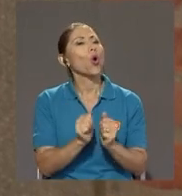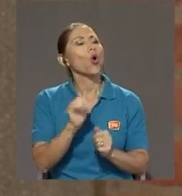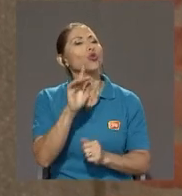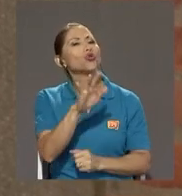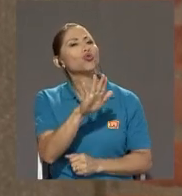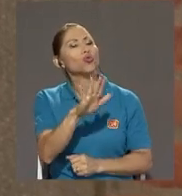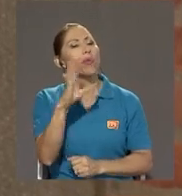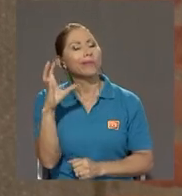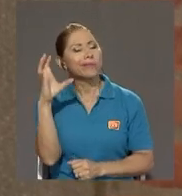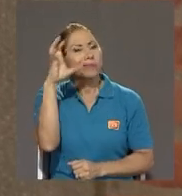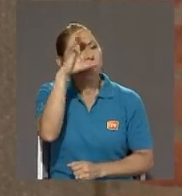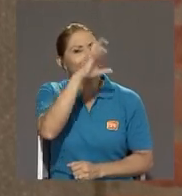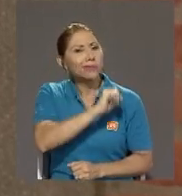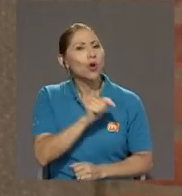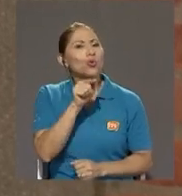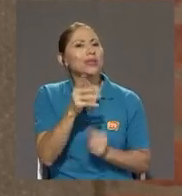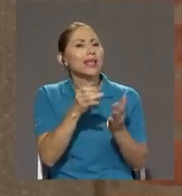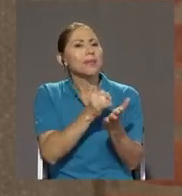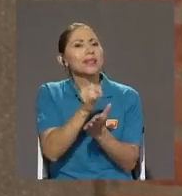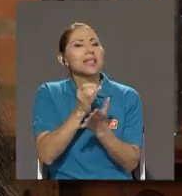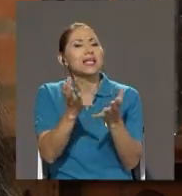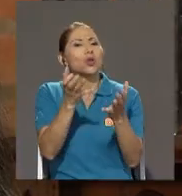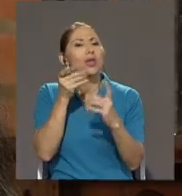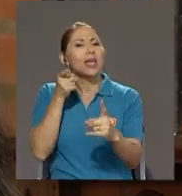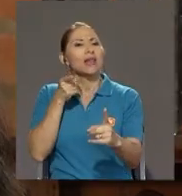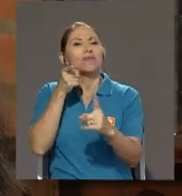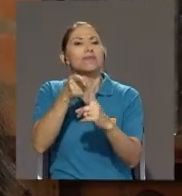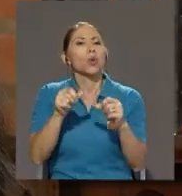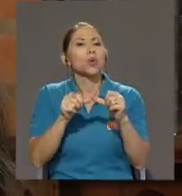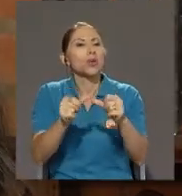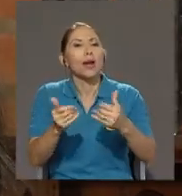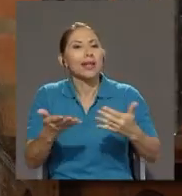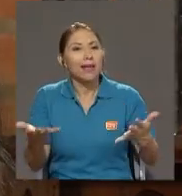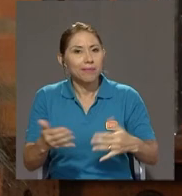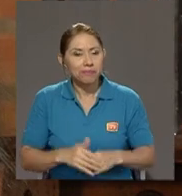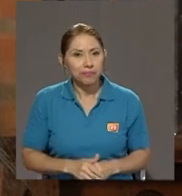¿hacia dónde quiere usted continuar su investigación? Bueno, ahorita